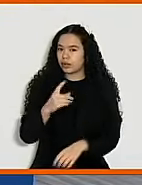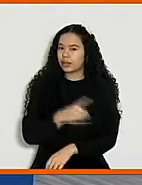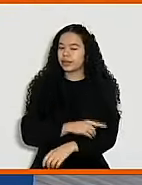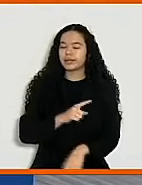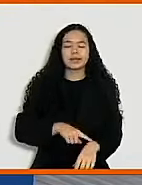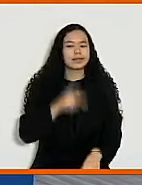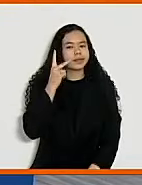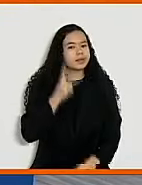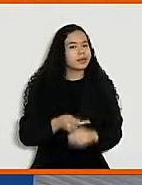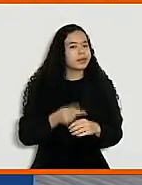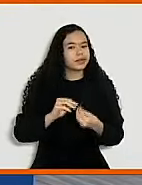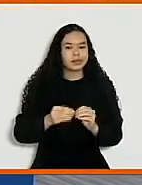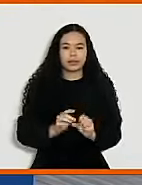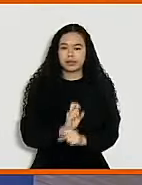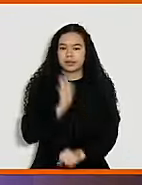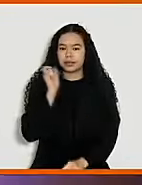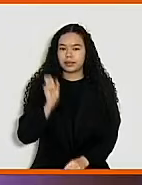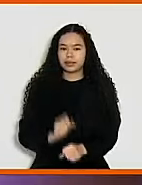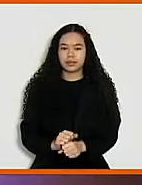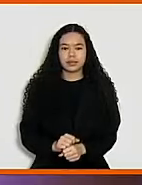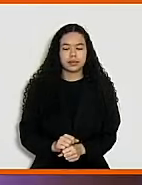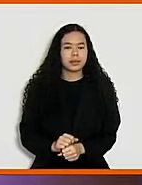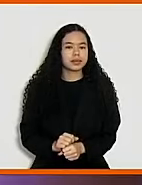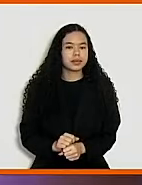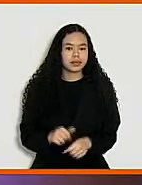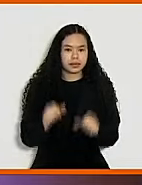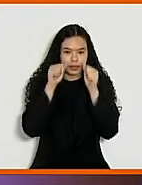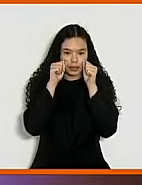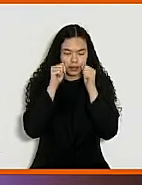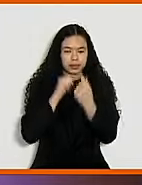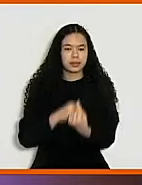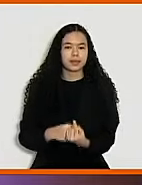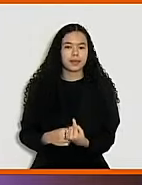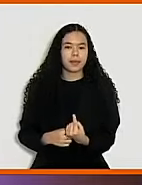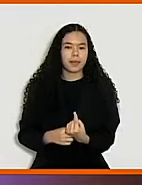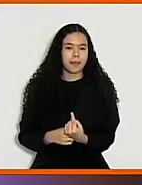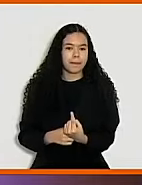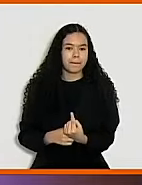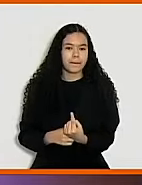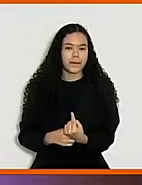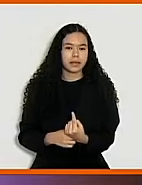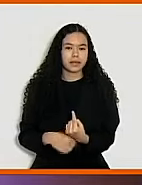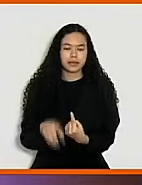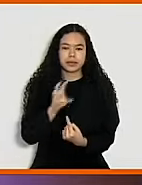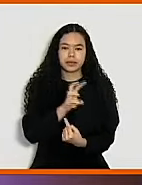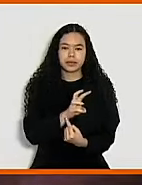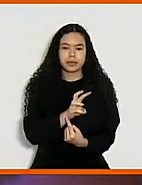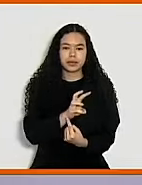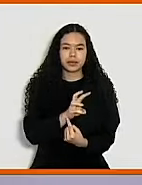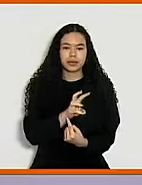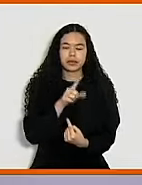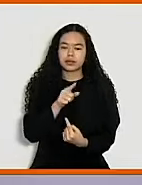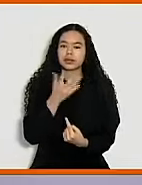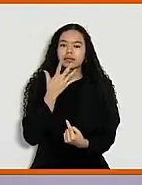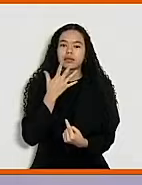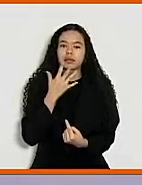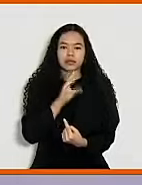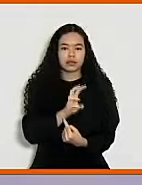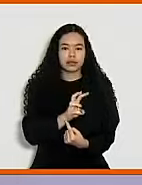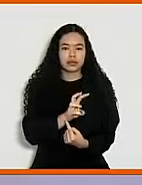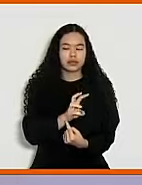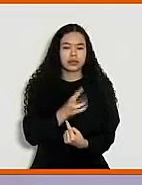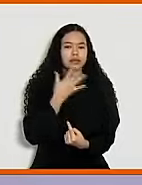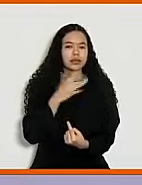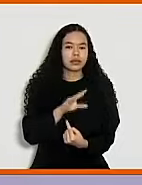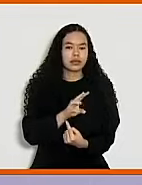el primer dígito seleccionado y este es... Atentos, porque este es el 6. Si sos jugador para la línea del 6,